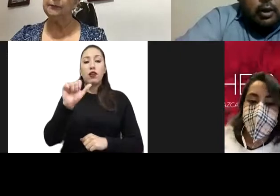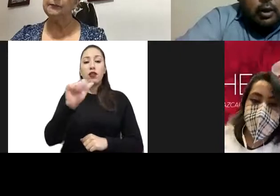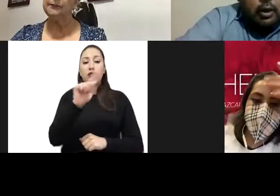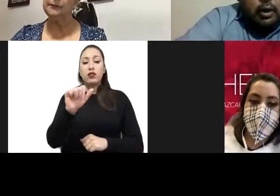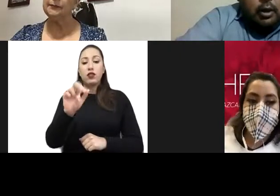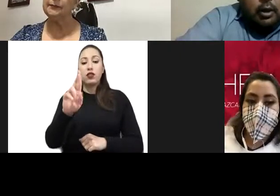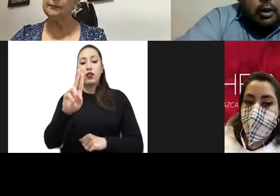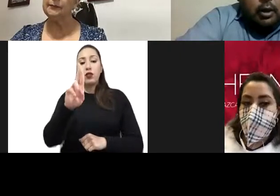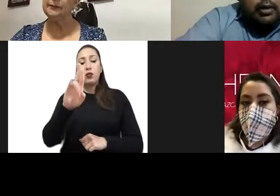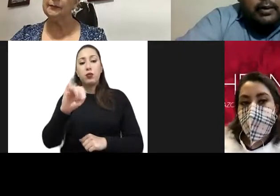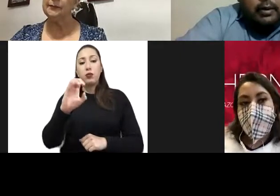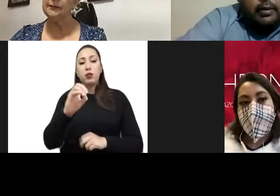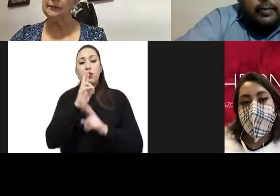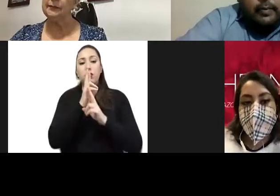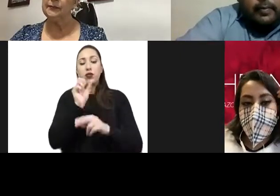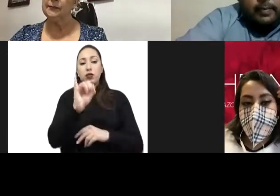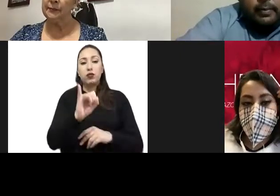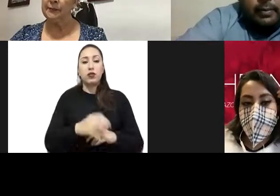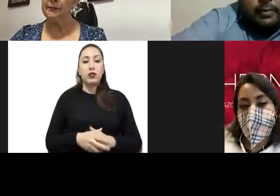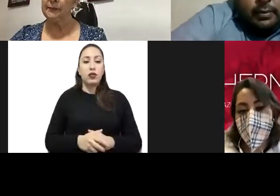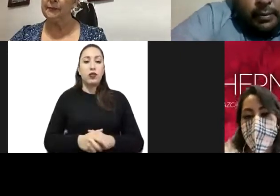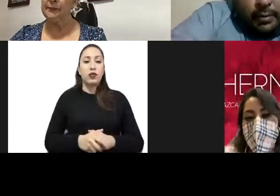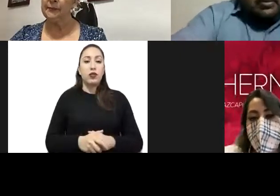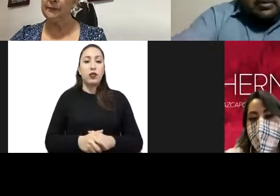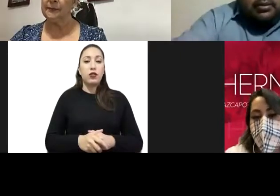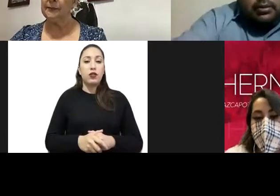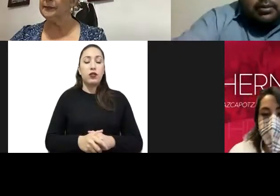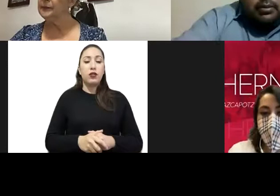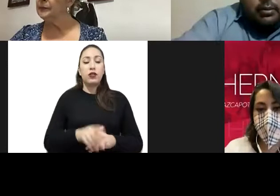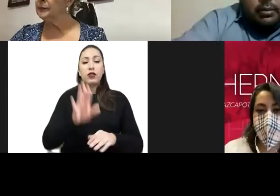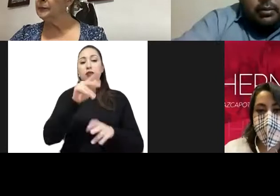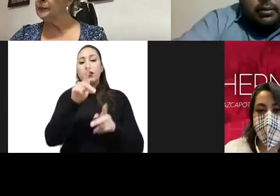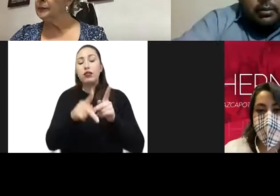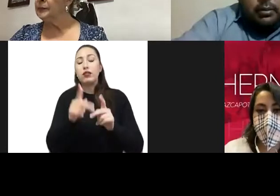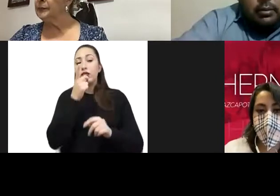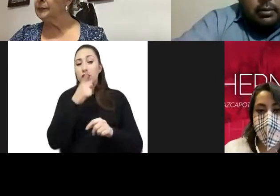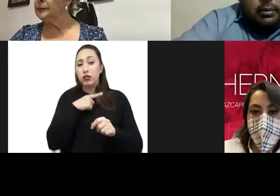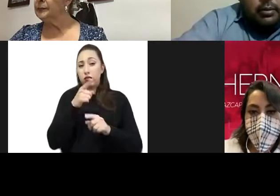Rubio Aldarán, a favor. Perdón, no lo escuché. ¿Es a favor?